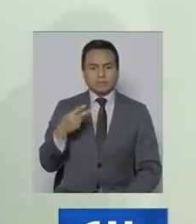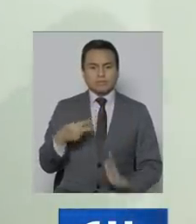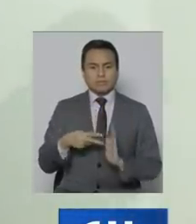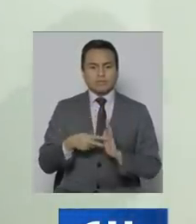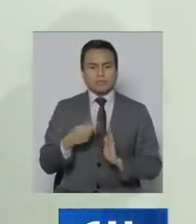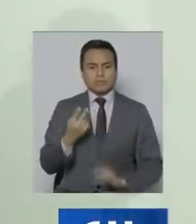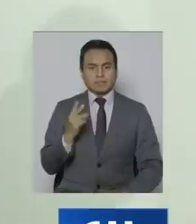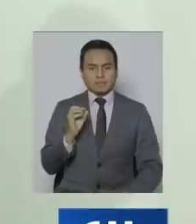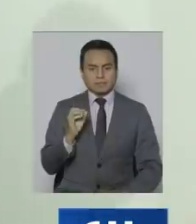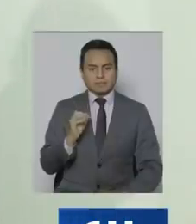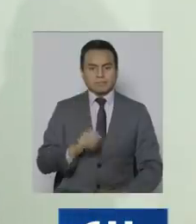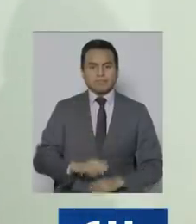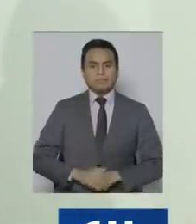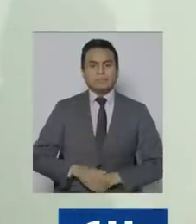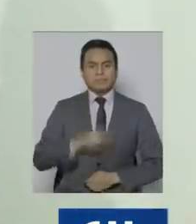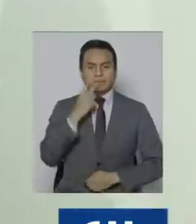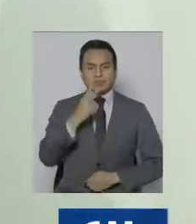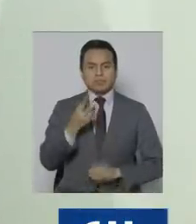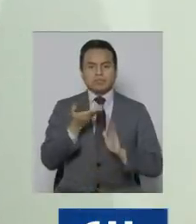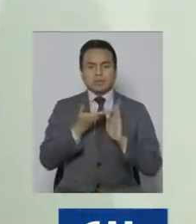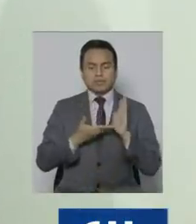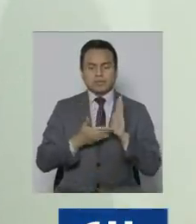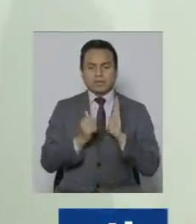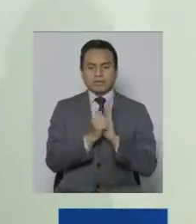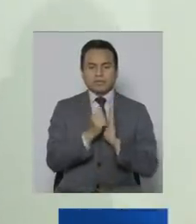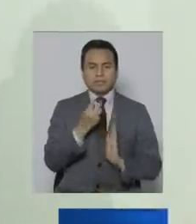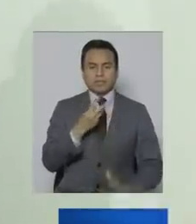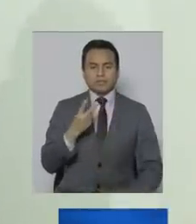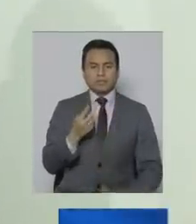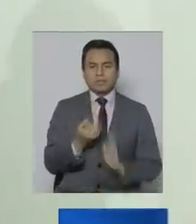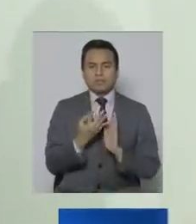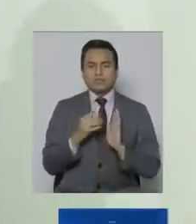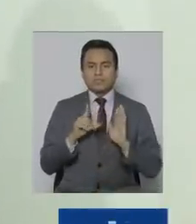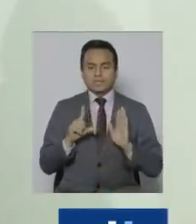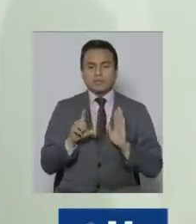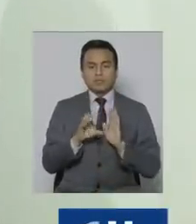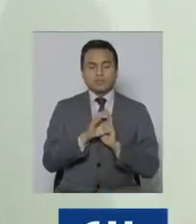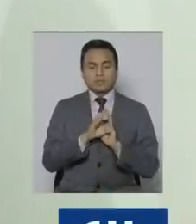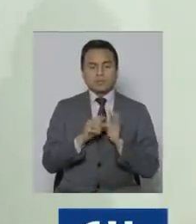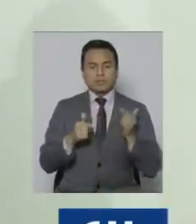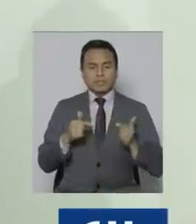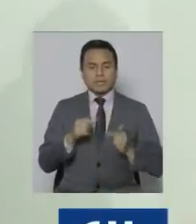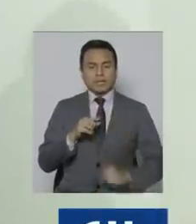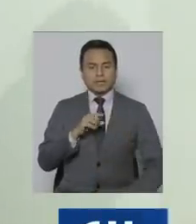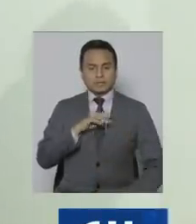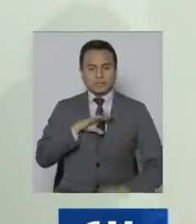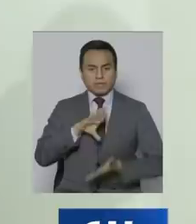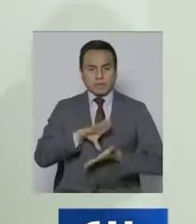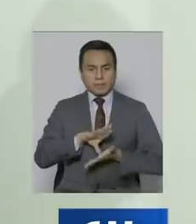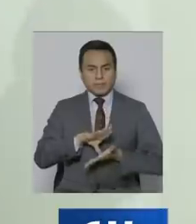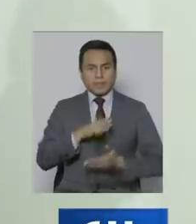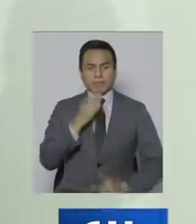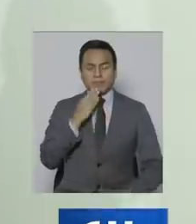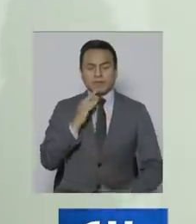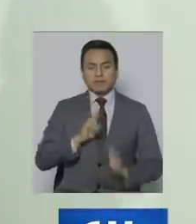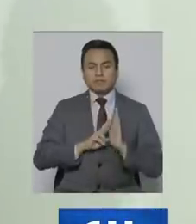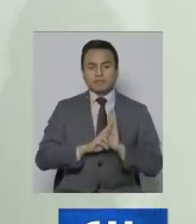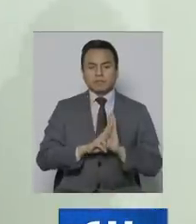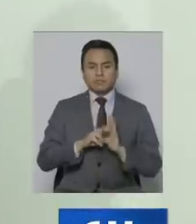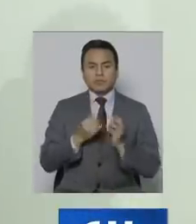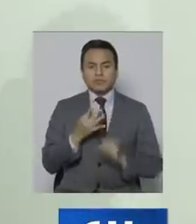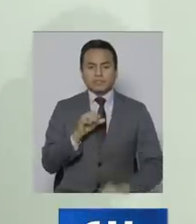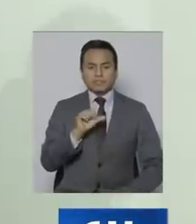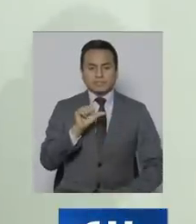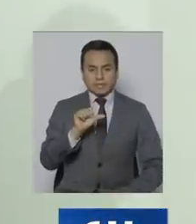de 2020. Visto lo dispuesto en el artículo 32, número 7 de la Constitución Política de la República y en la resolución número